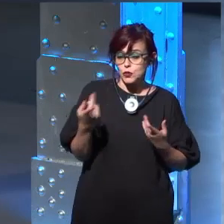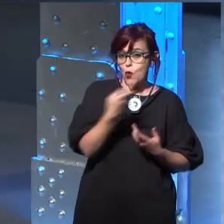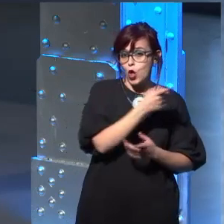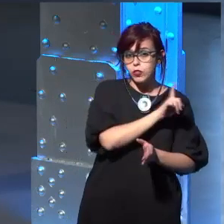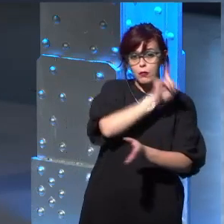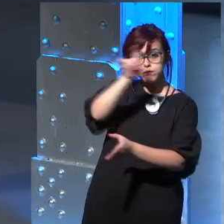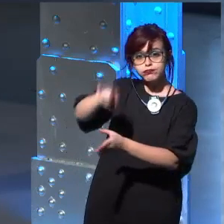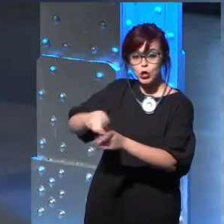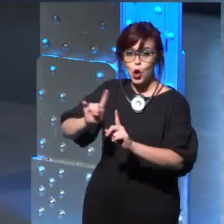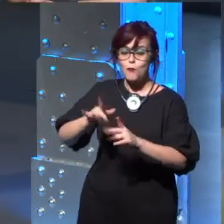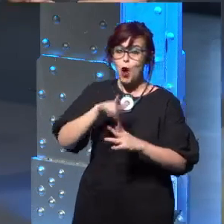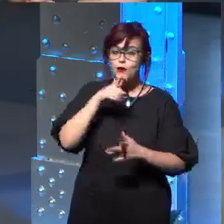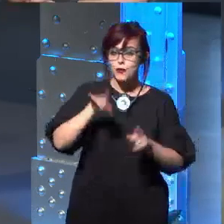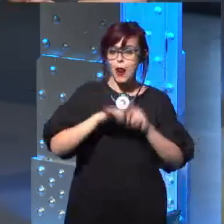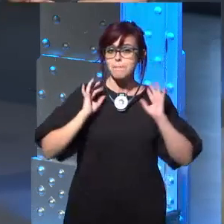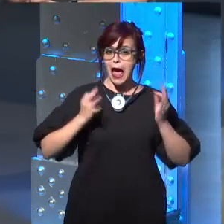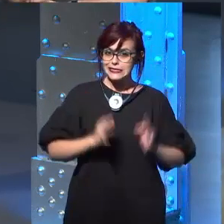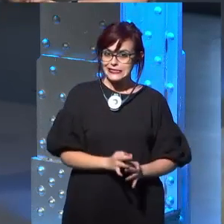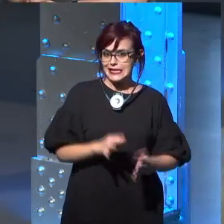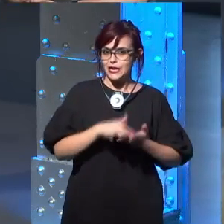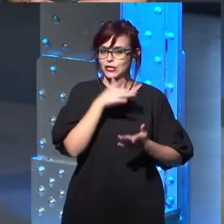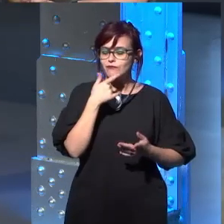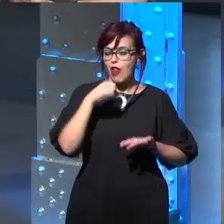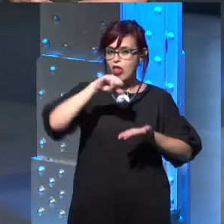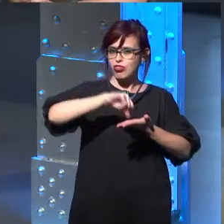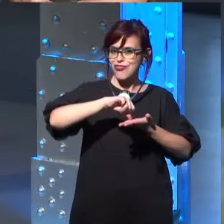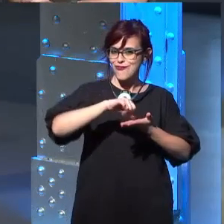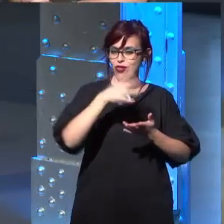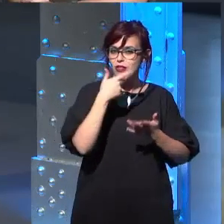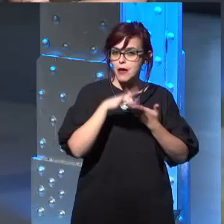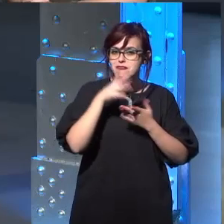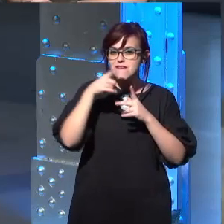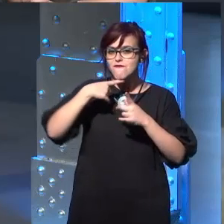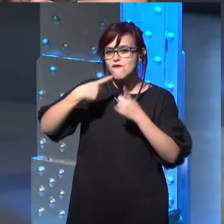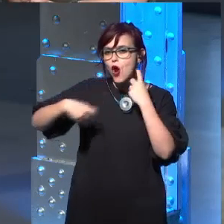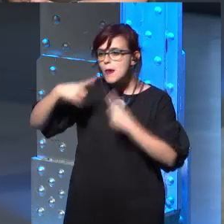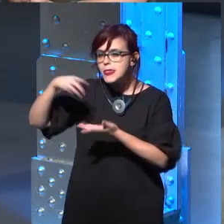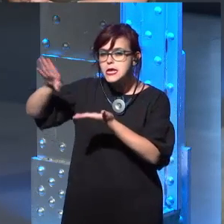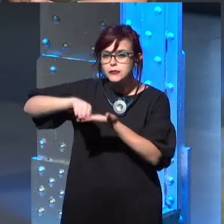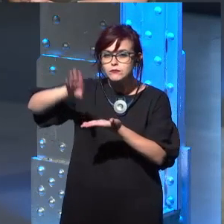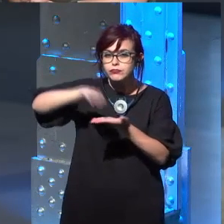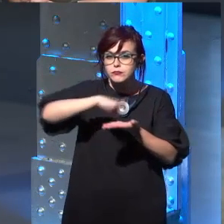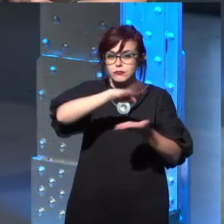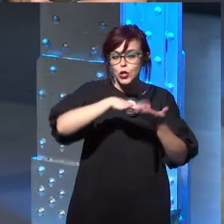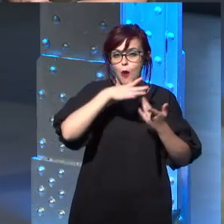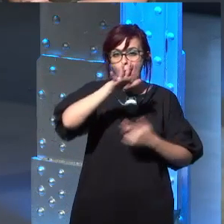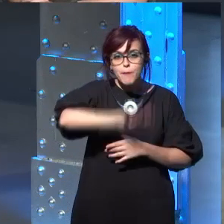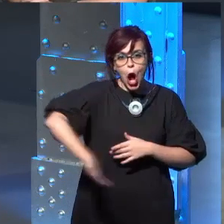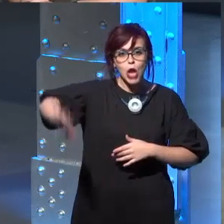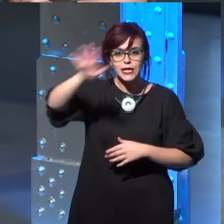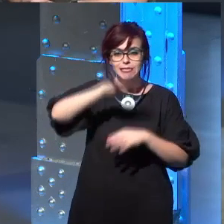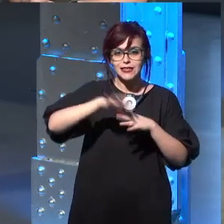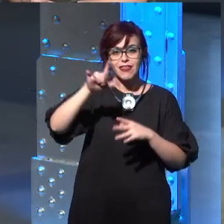mismos, como maestros de la citadela, y empezaron a preparar toda la información